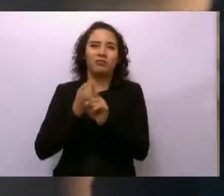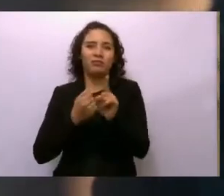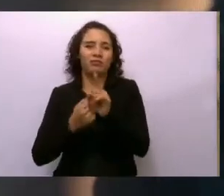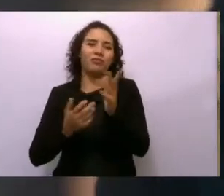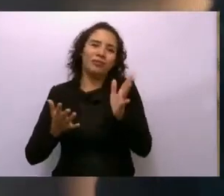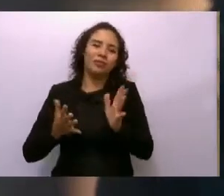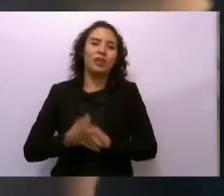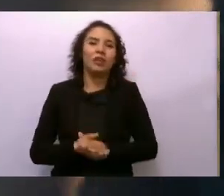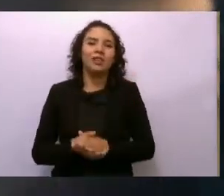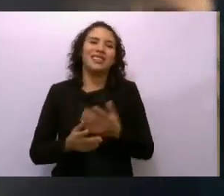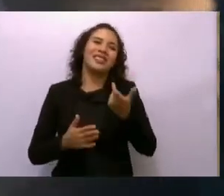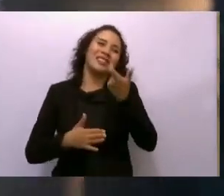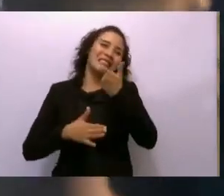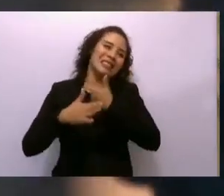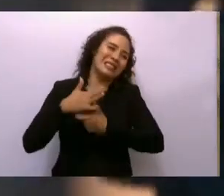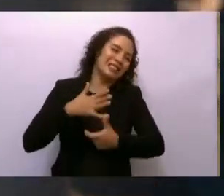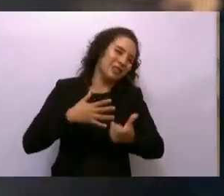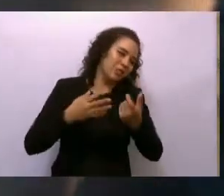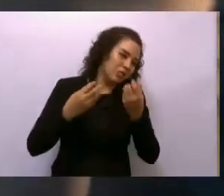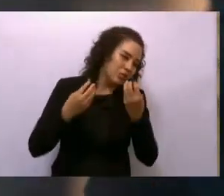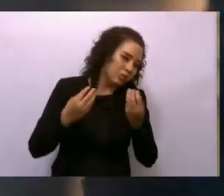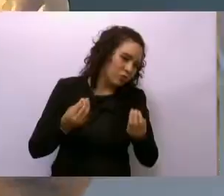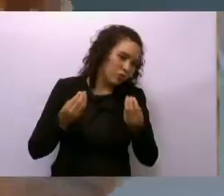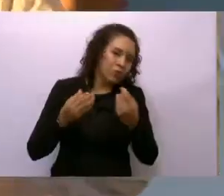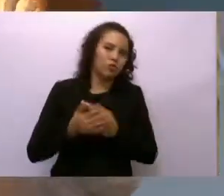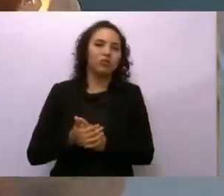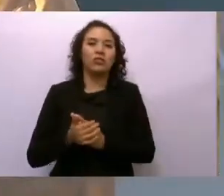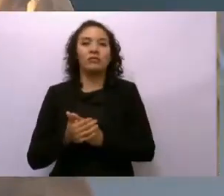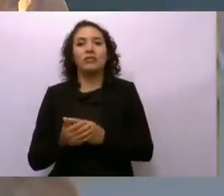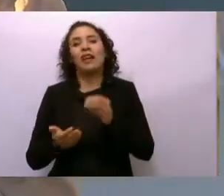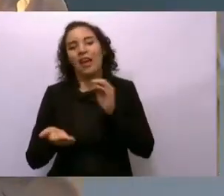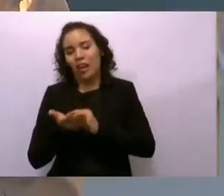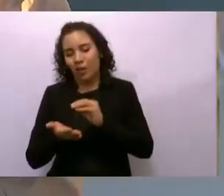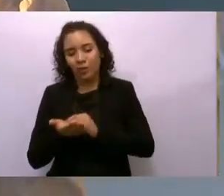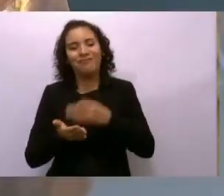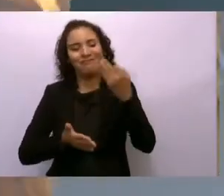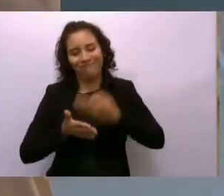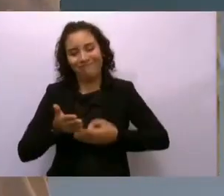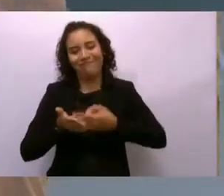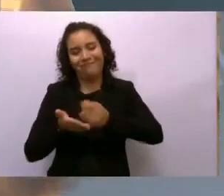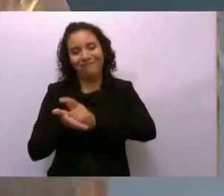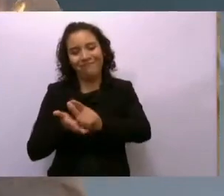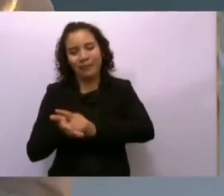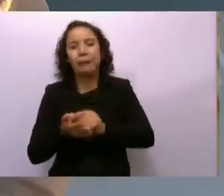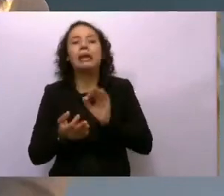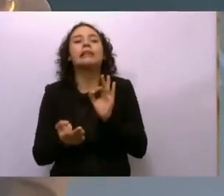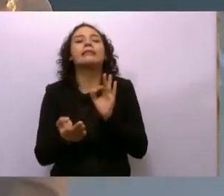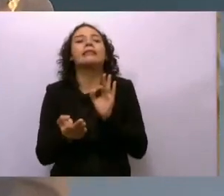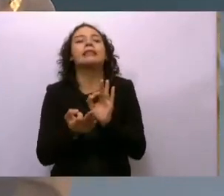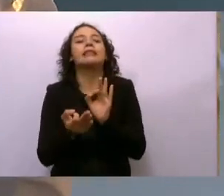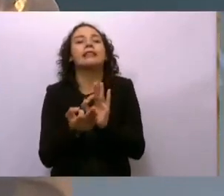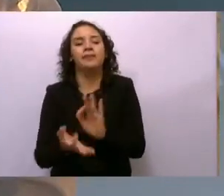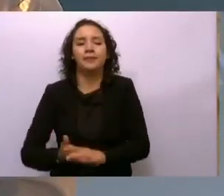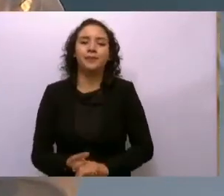la corrupción para limpiar. Todavía no terminamos, pero ya nos falta poco.